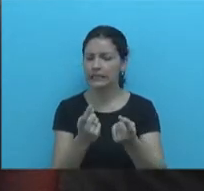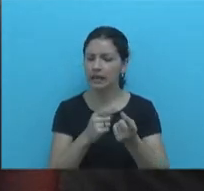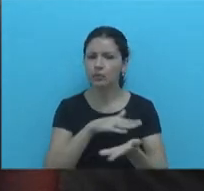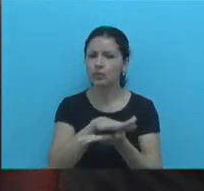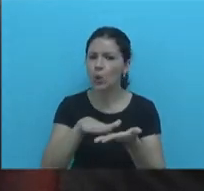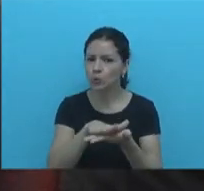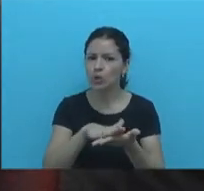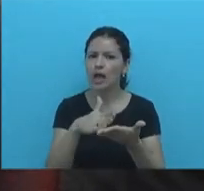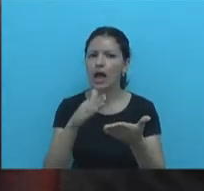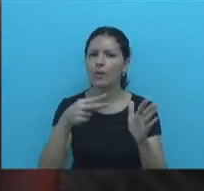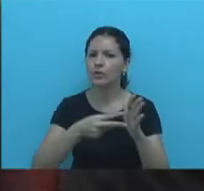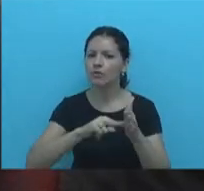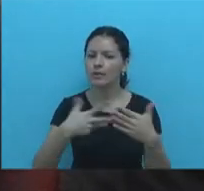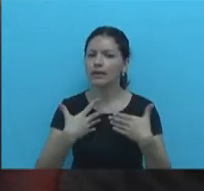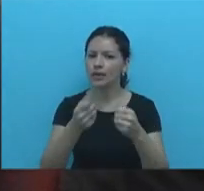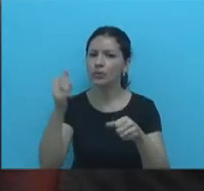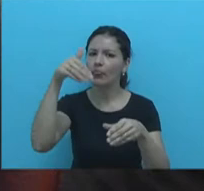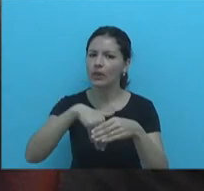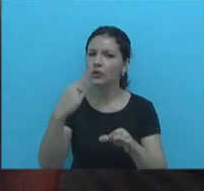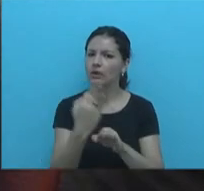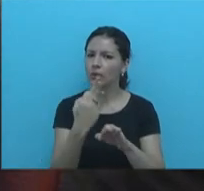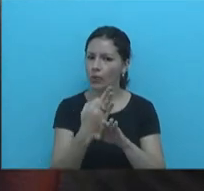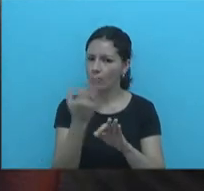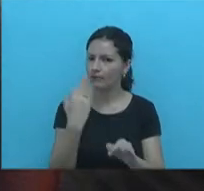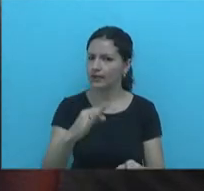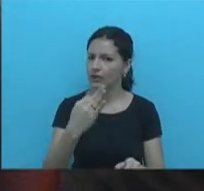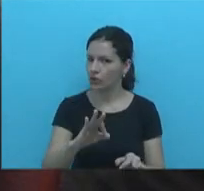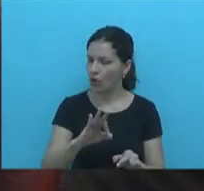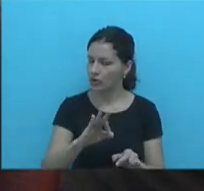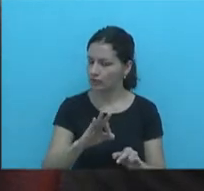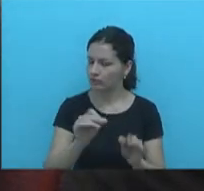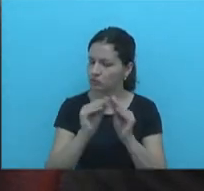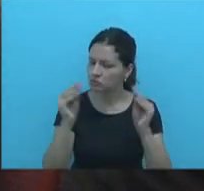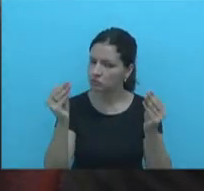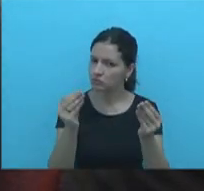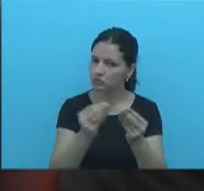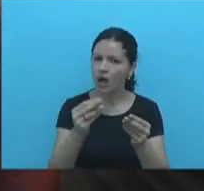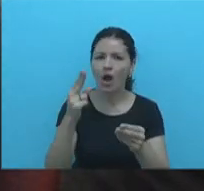salud dentro del marco escolar obligatorio. Se llega a la conclusión que en un